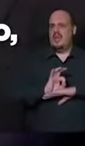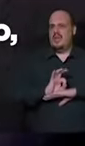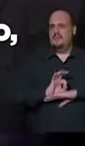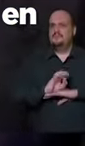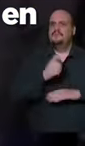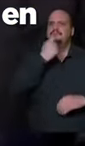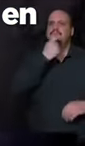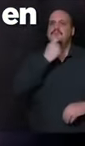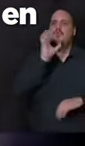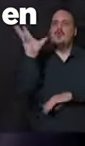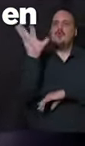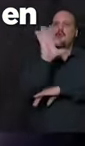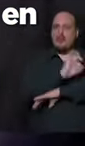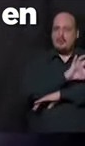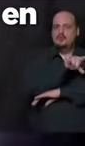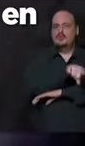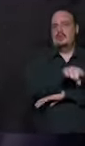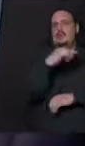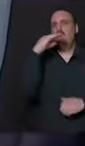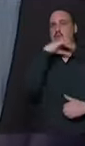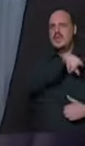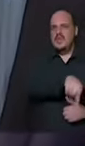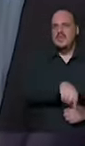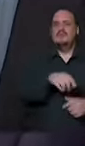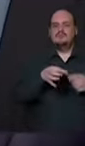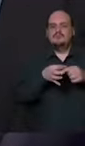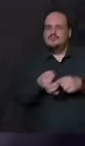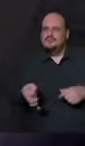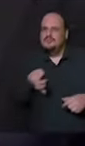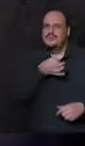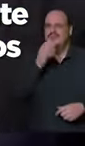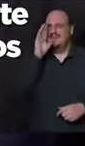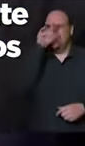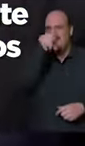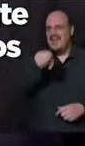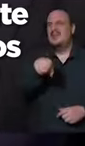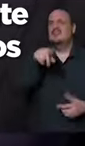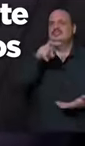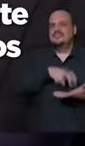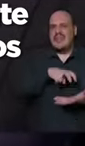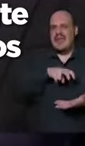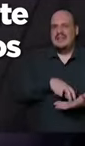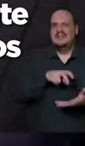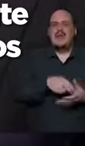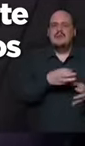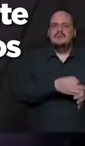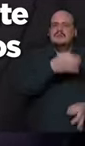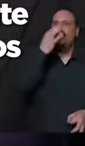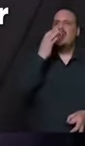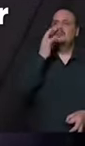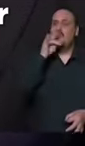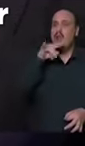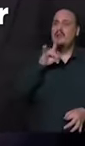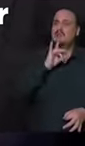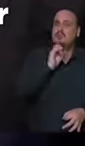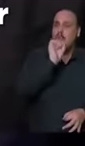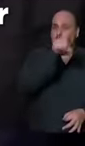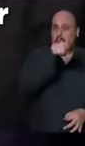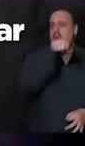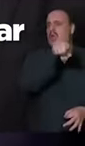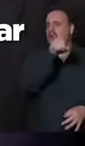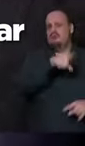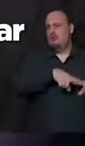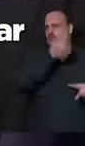en cuyo el poroto negro en salta o la caña de azúcar en tucumán son centralmente los beneficiarios de este primer